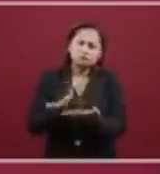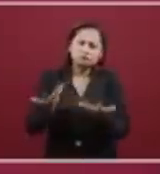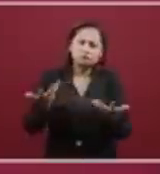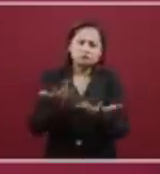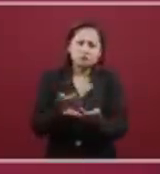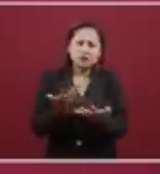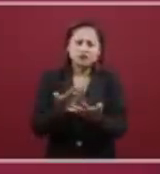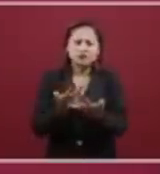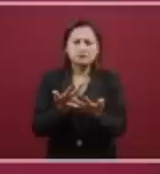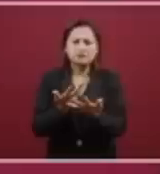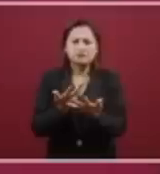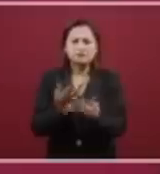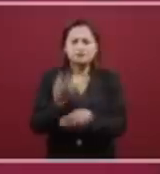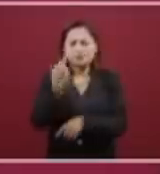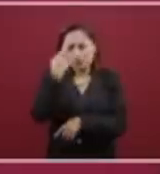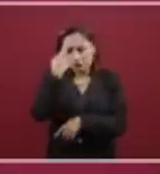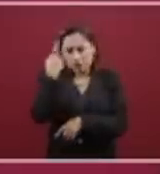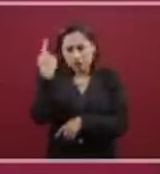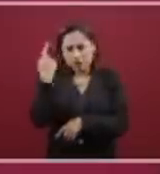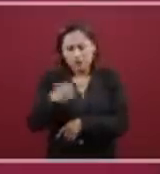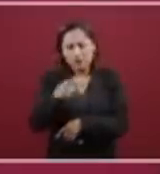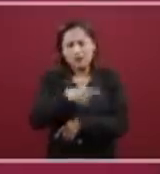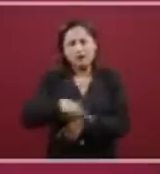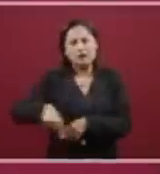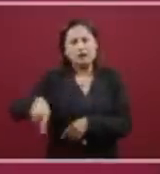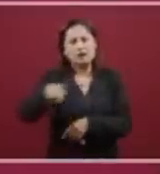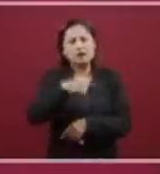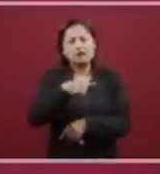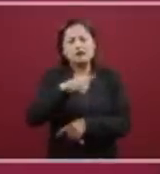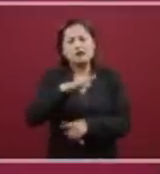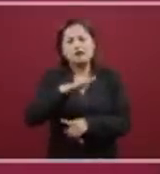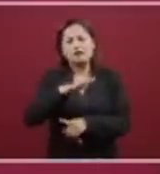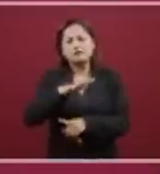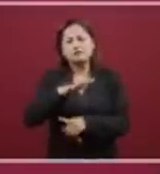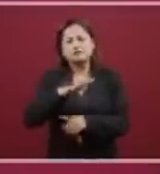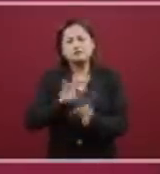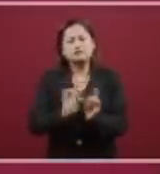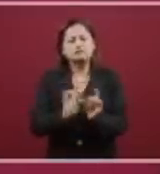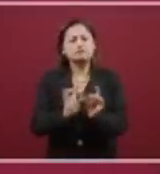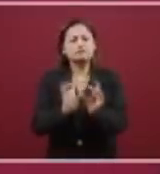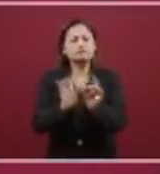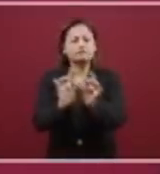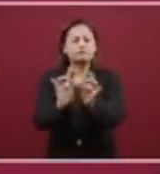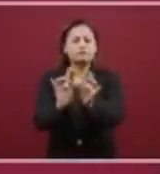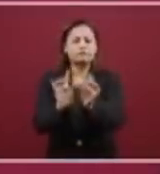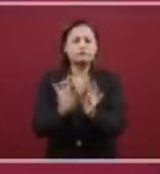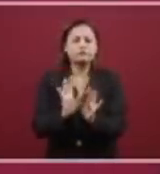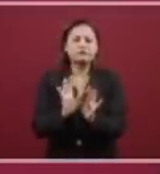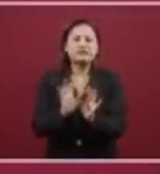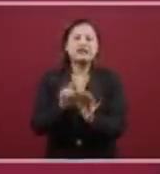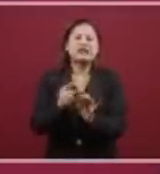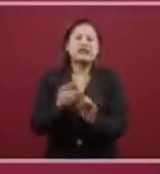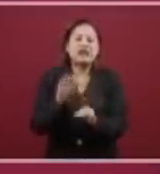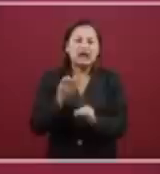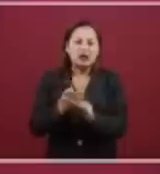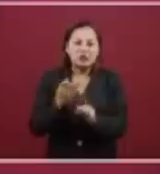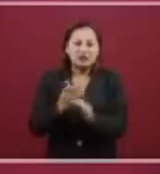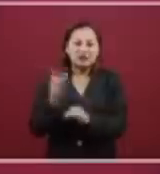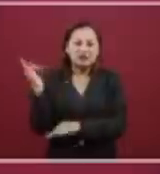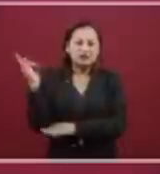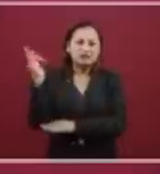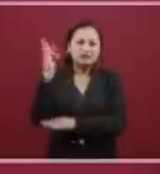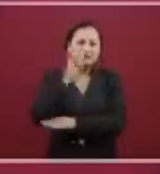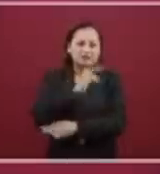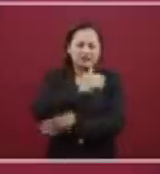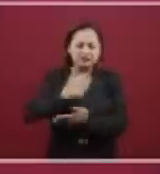a tender la saturación que se presenta actualmente en el aeropuerto de la ciudad de mexico